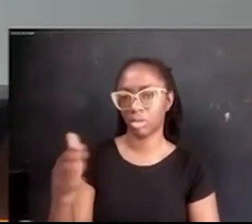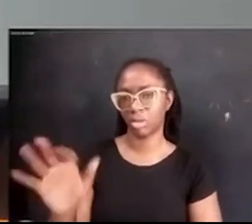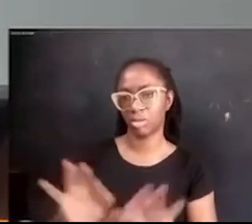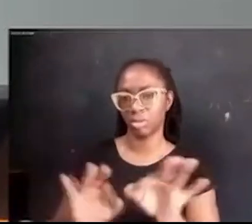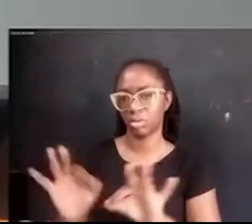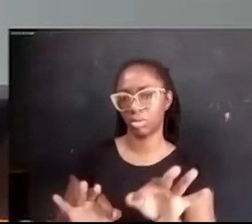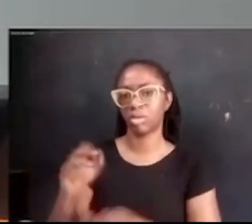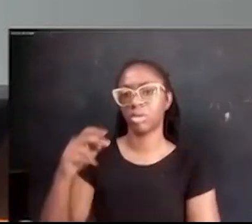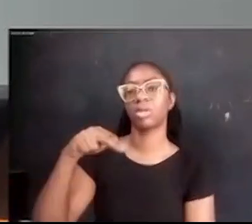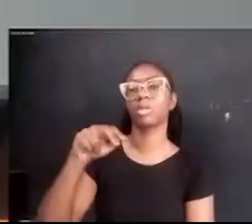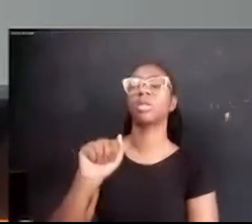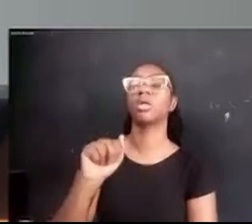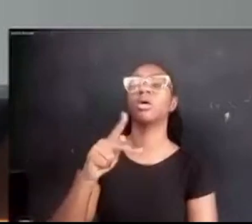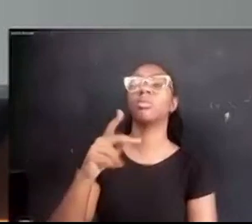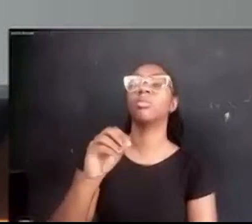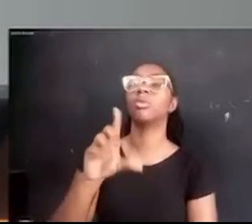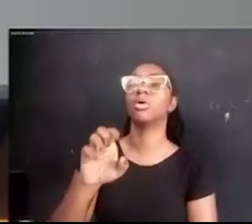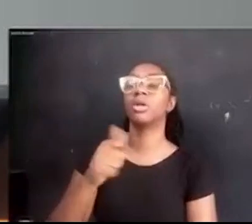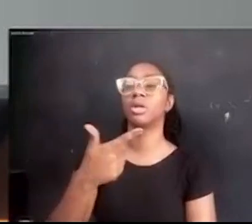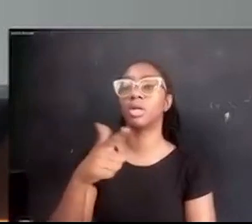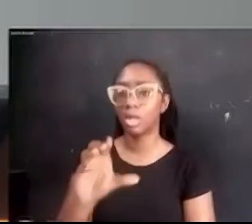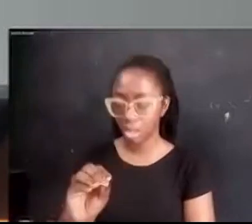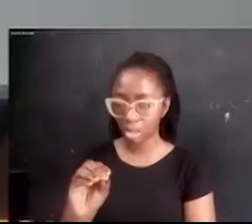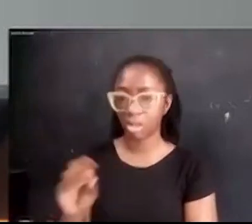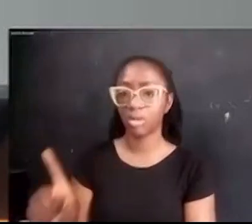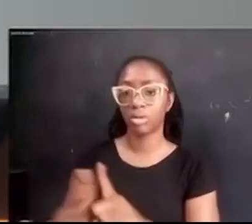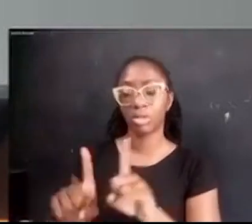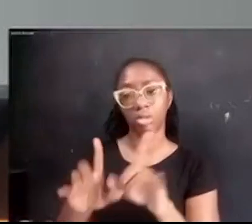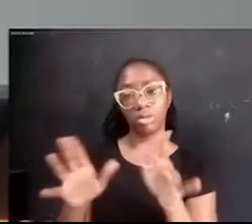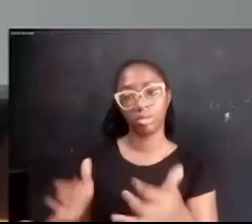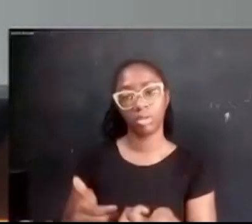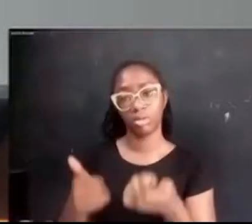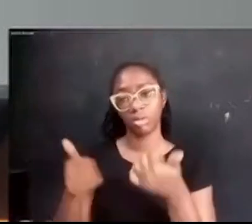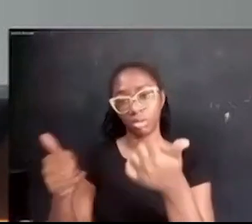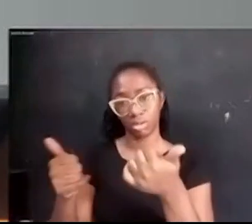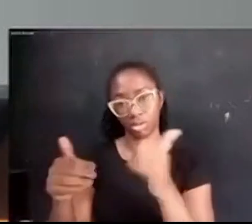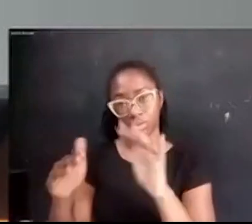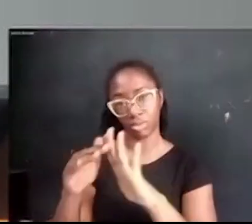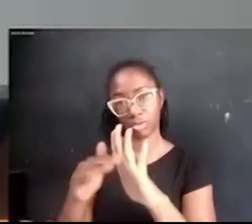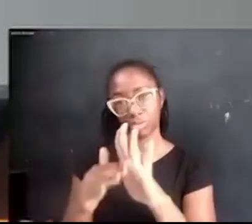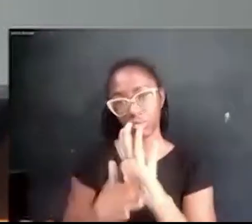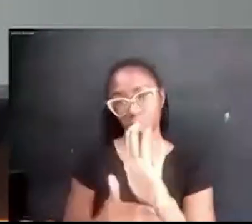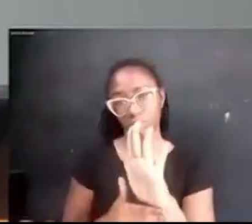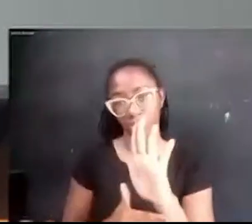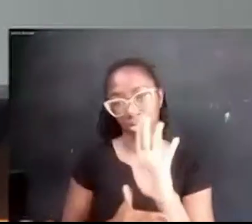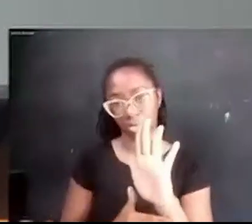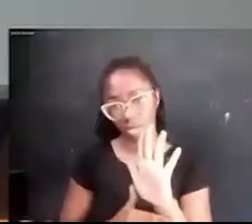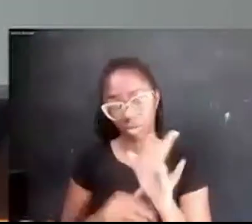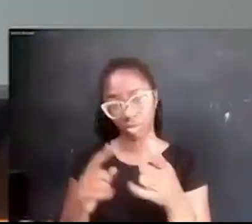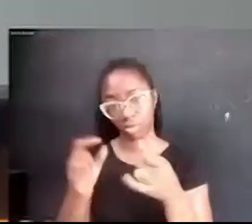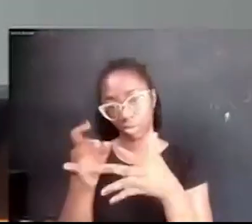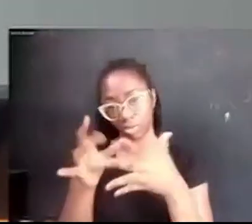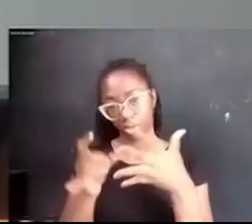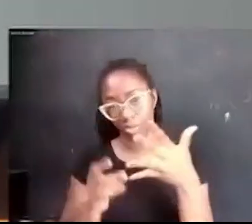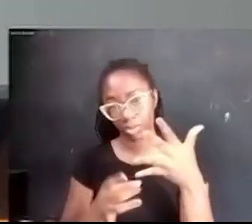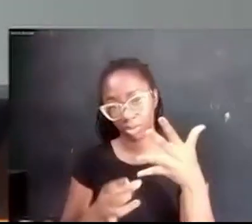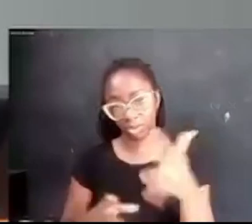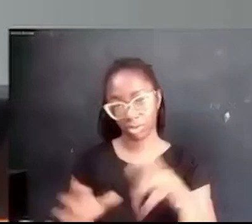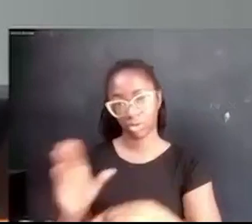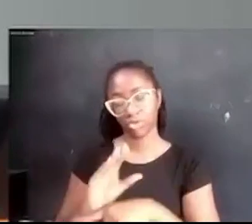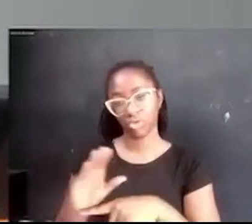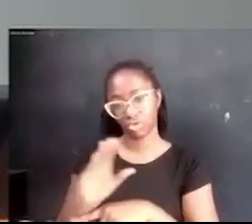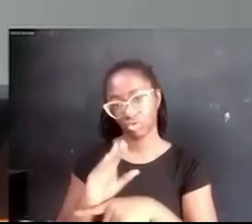Bonaparte y tuvo una influencia mayor en la redacción de los textos constitucionales y en la invención de